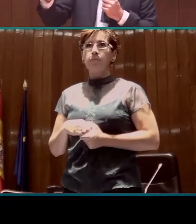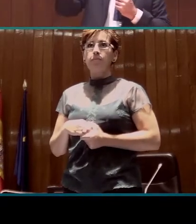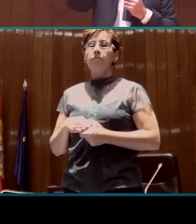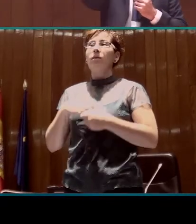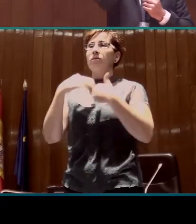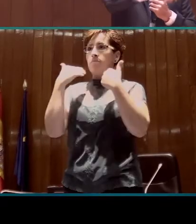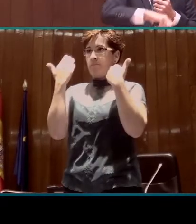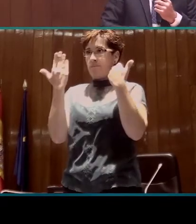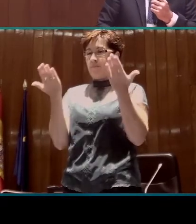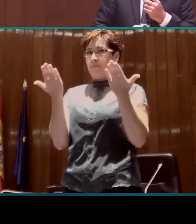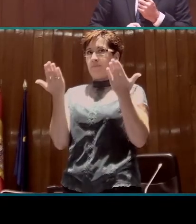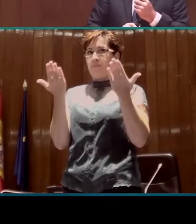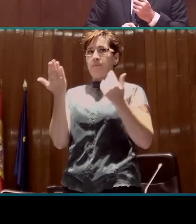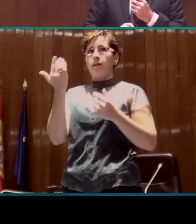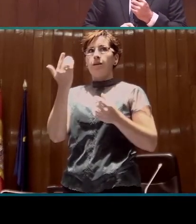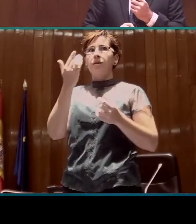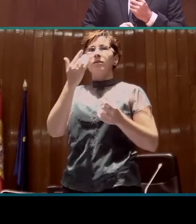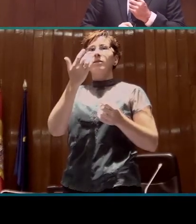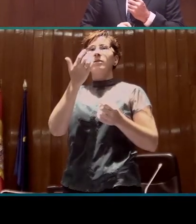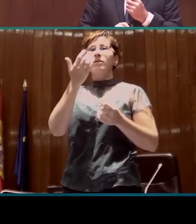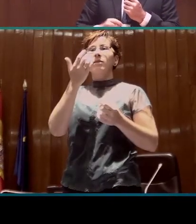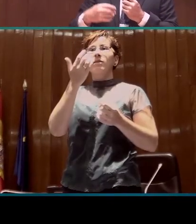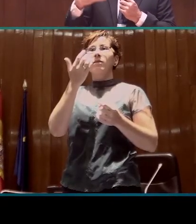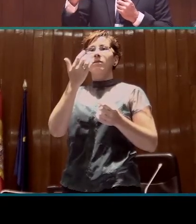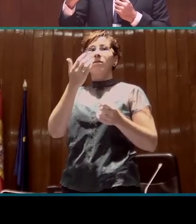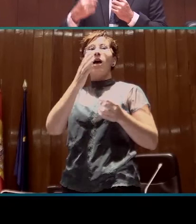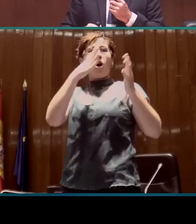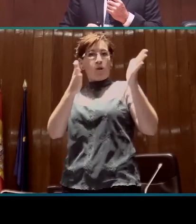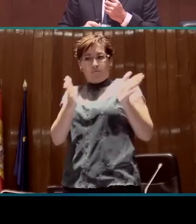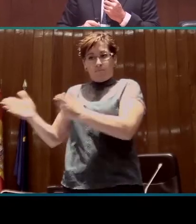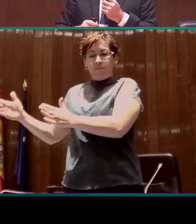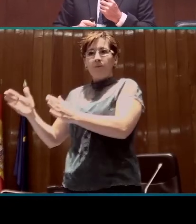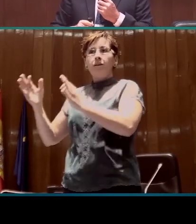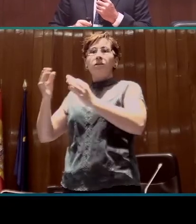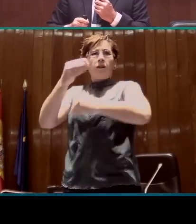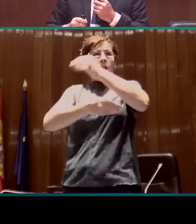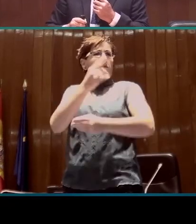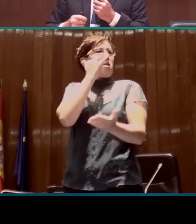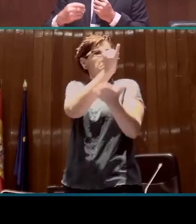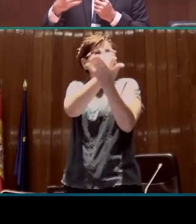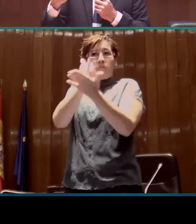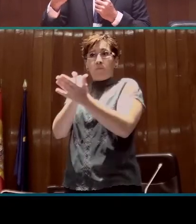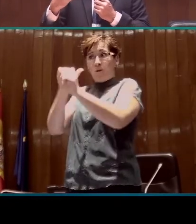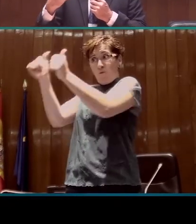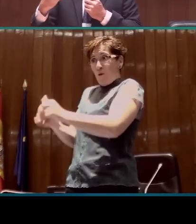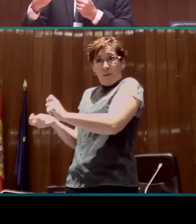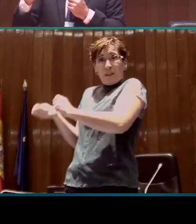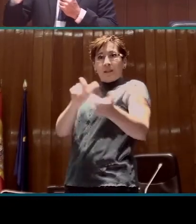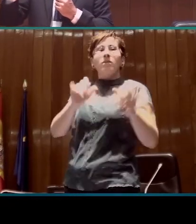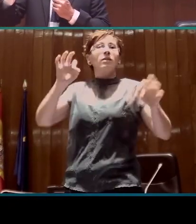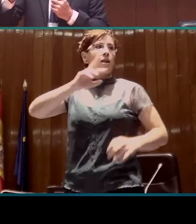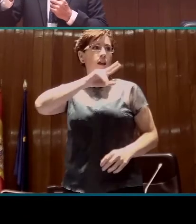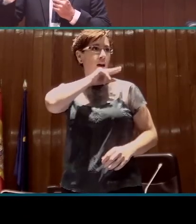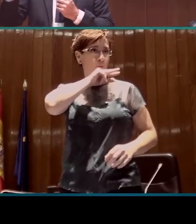a ver qué es lo que hay hecho en el habla cuando se hacen experimentos similares en donde